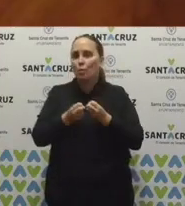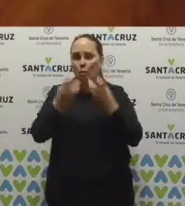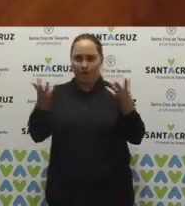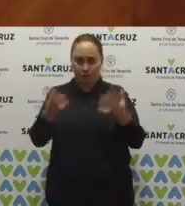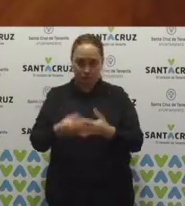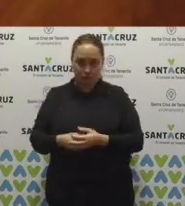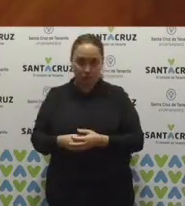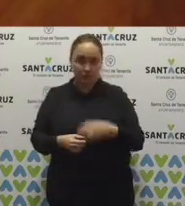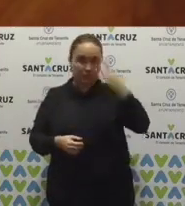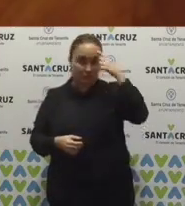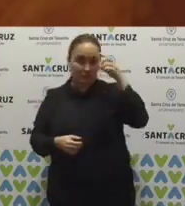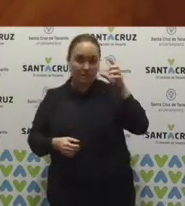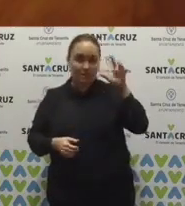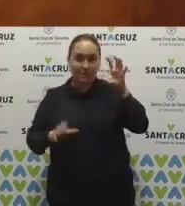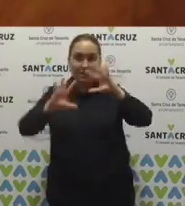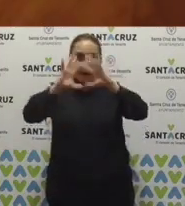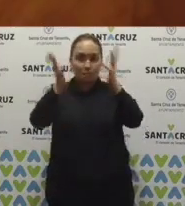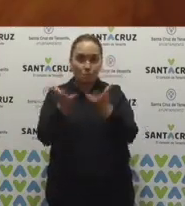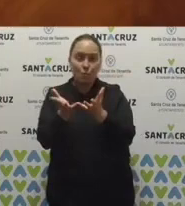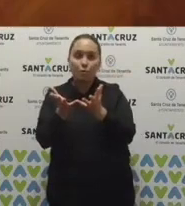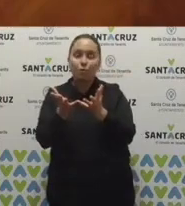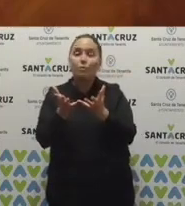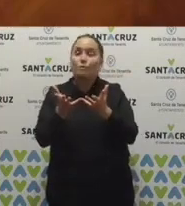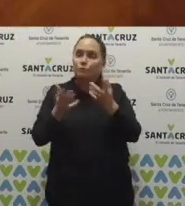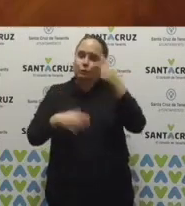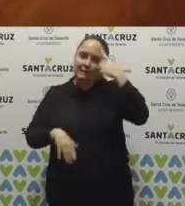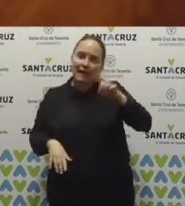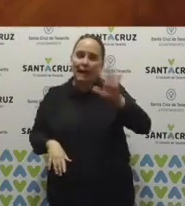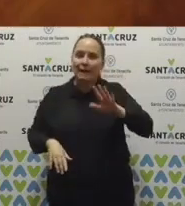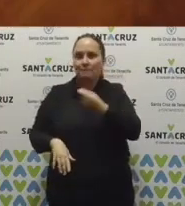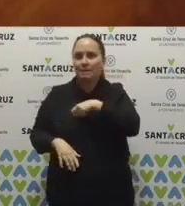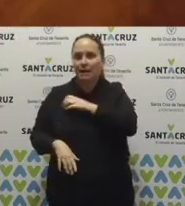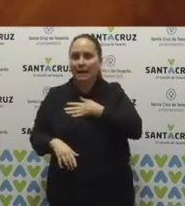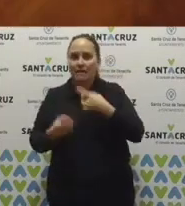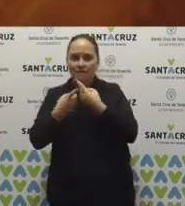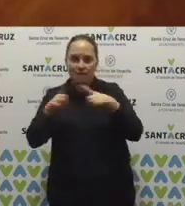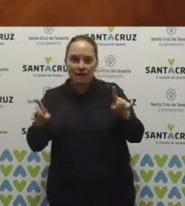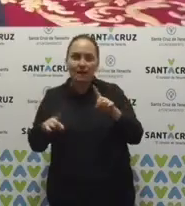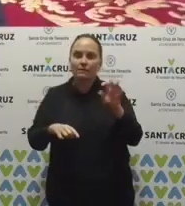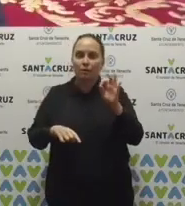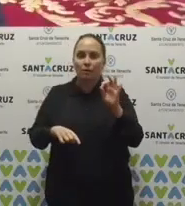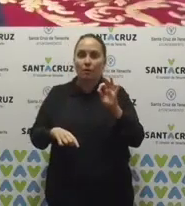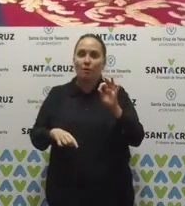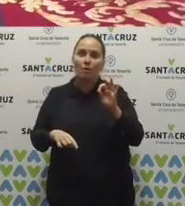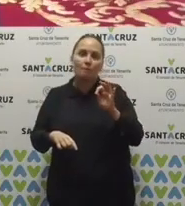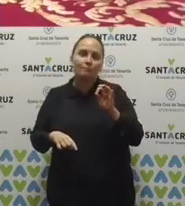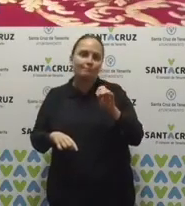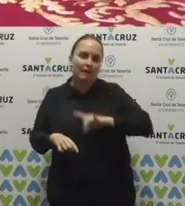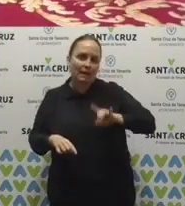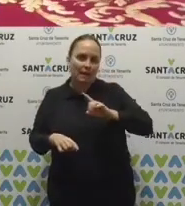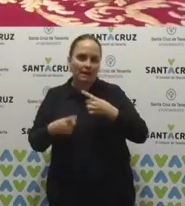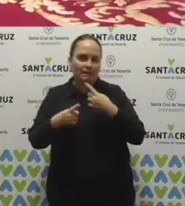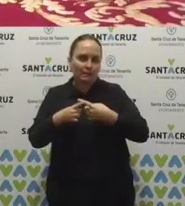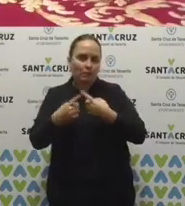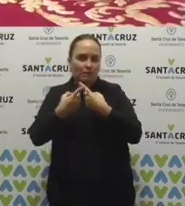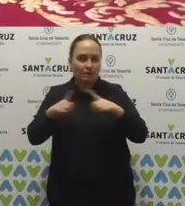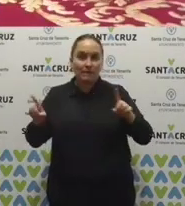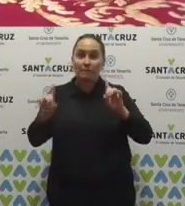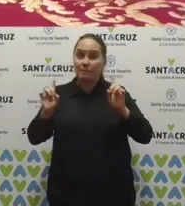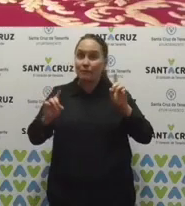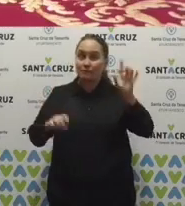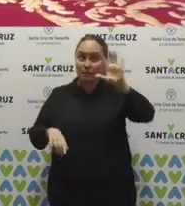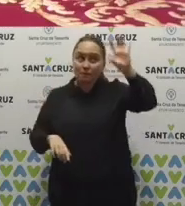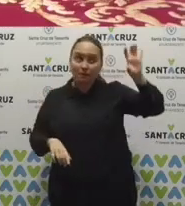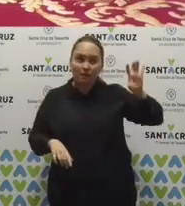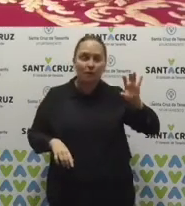en la santa cruz ya es algo diferente hacer un único test de presencia de anticuerpos se hace un único test de presencia en el momento que los